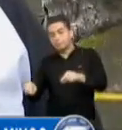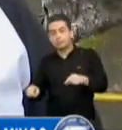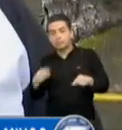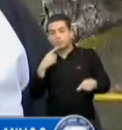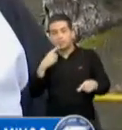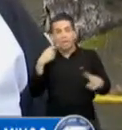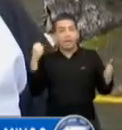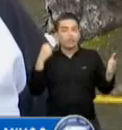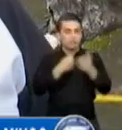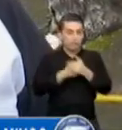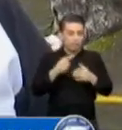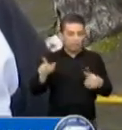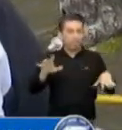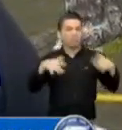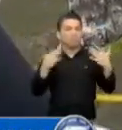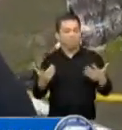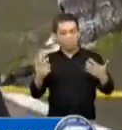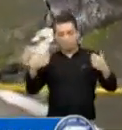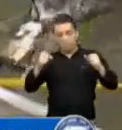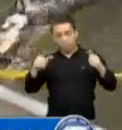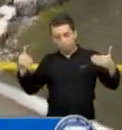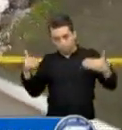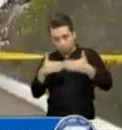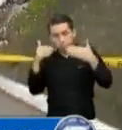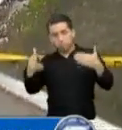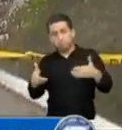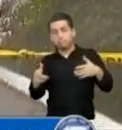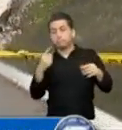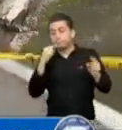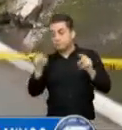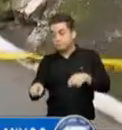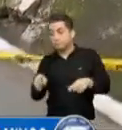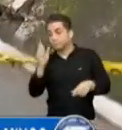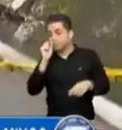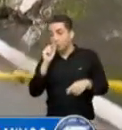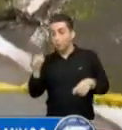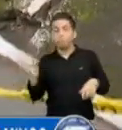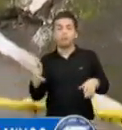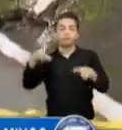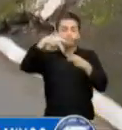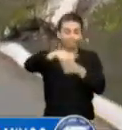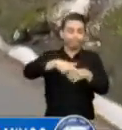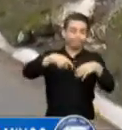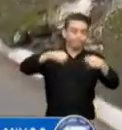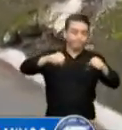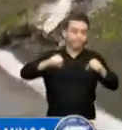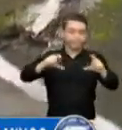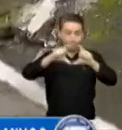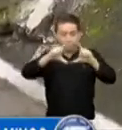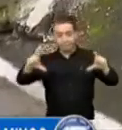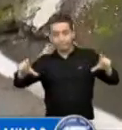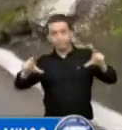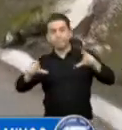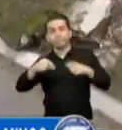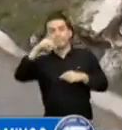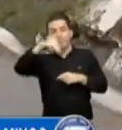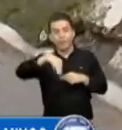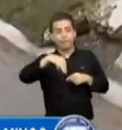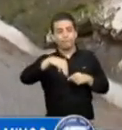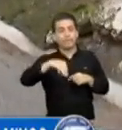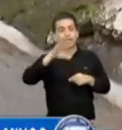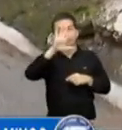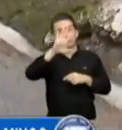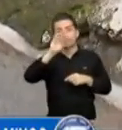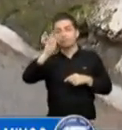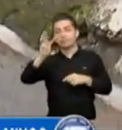una motocicleta al llegar localizan a un hombre el cual se conducía a bordo de la motocicleta con placas en 1531